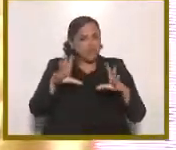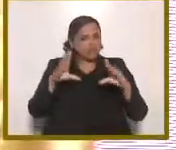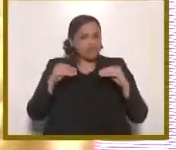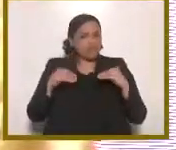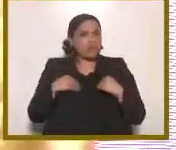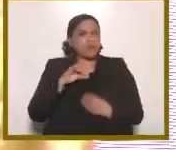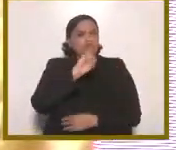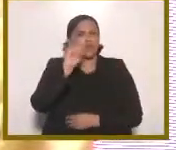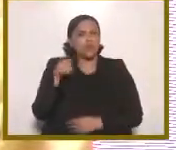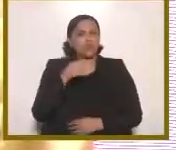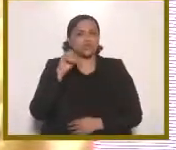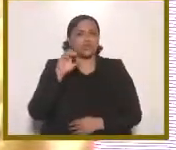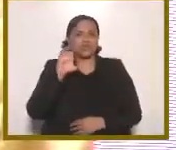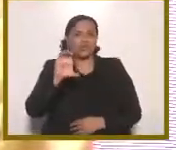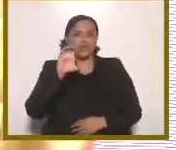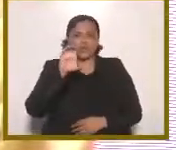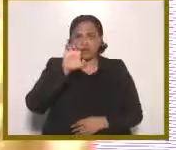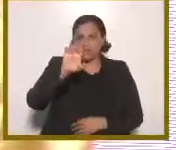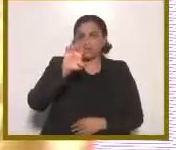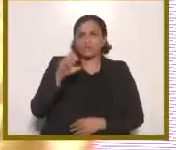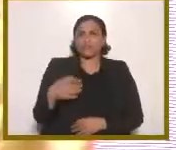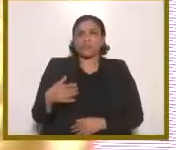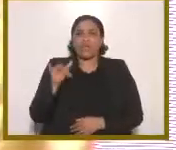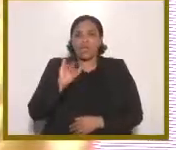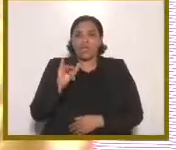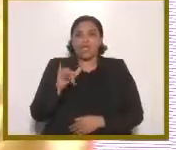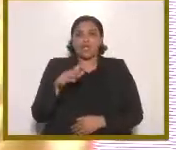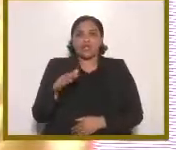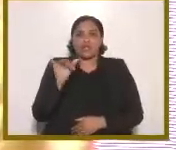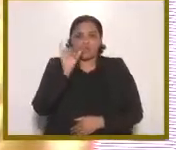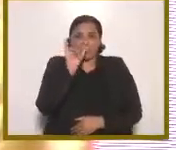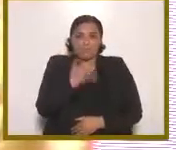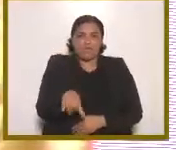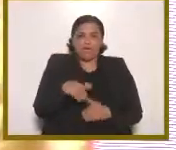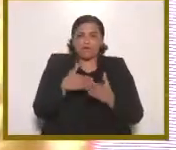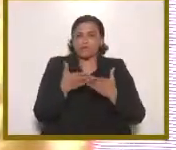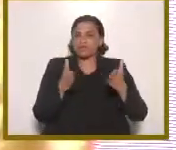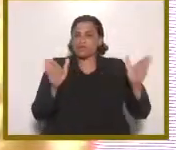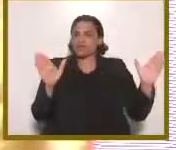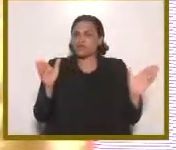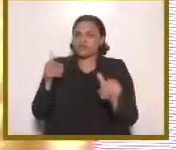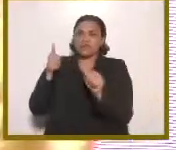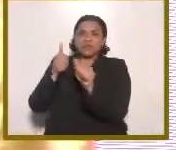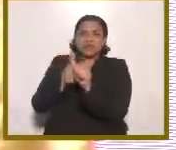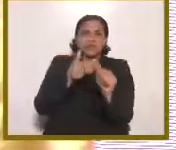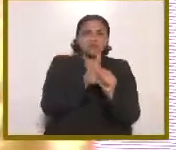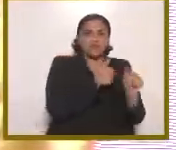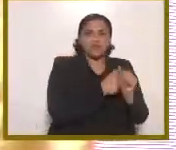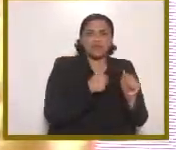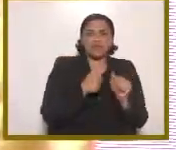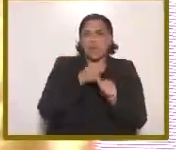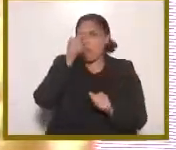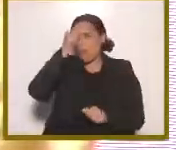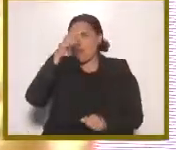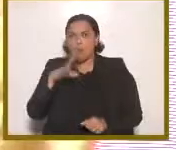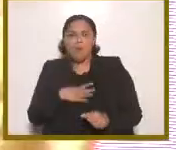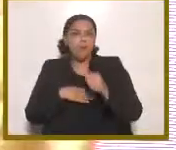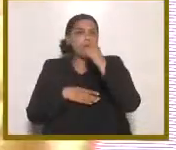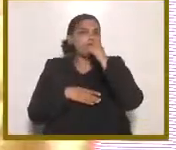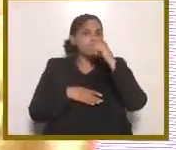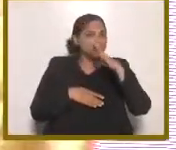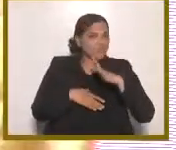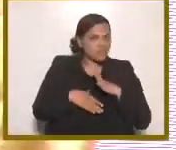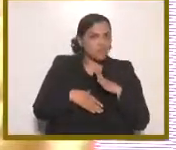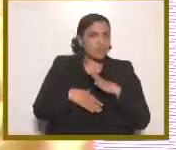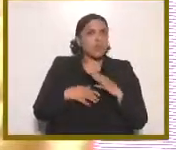Electoral y que queda abierto para que cada ciudadana, que cada ciudadano